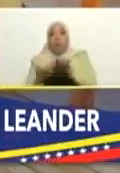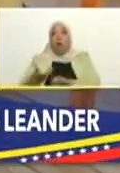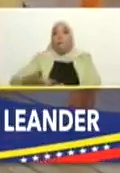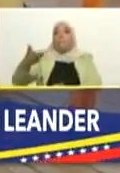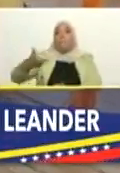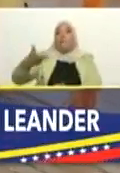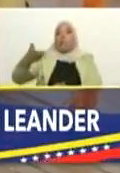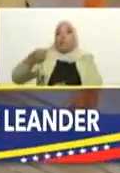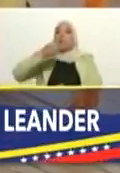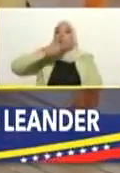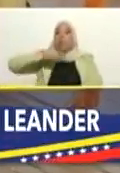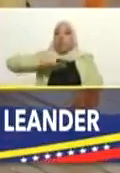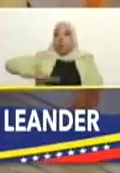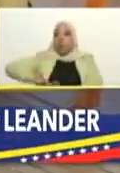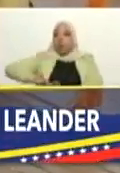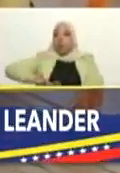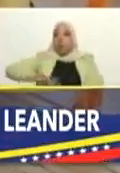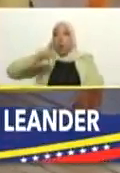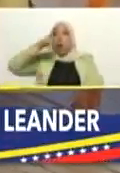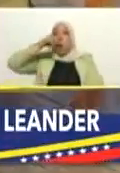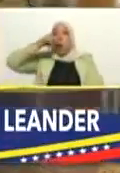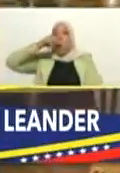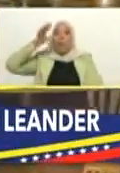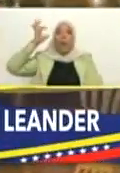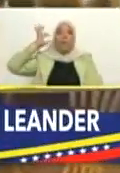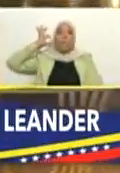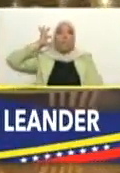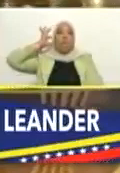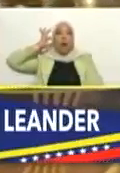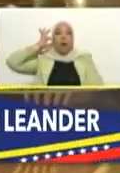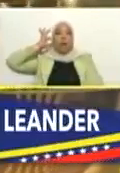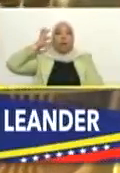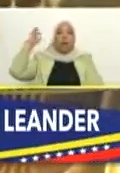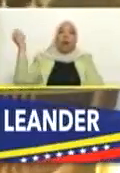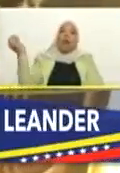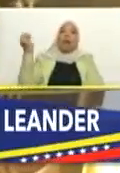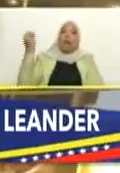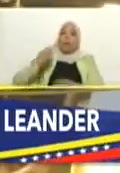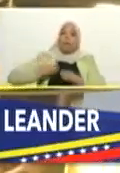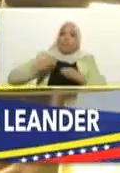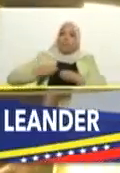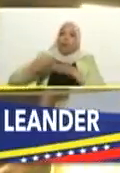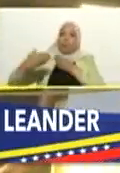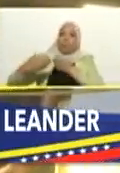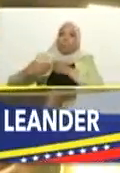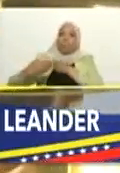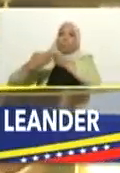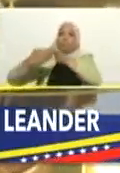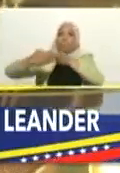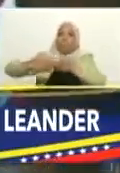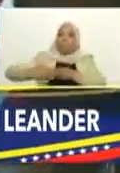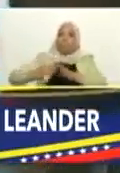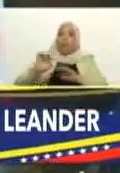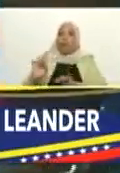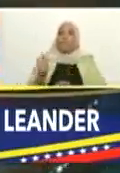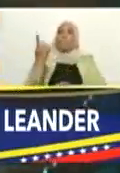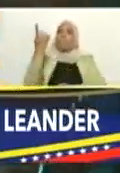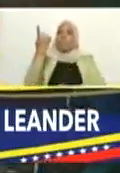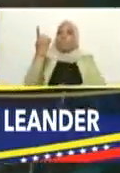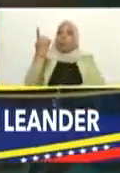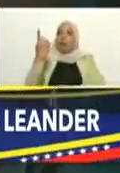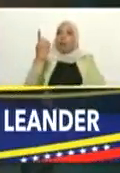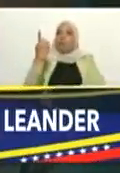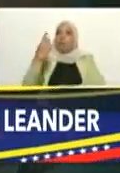importancia de la historia, de los hombres y mujeres del mar. Es el primer barco continental